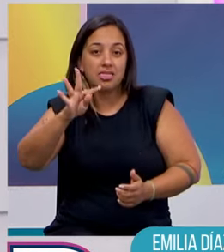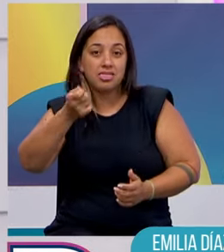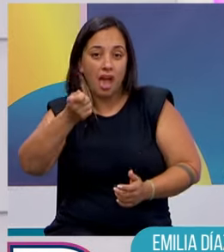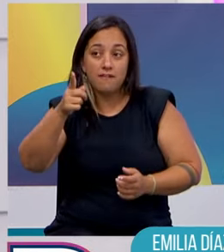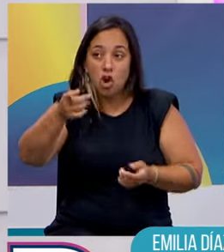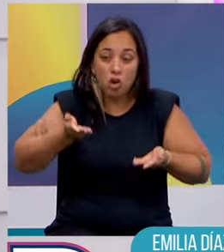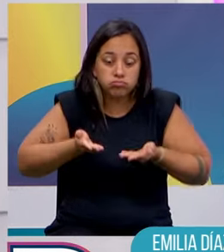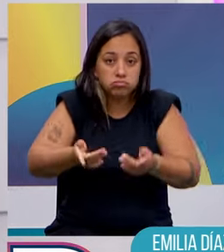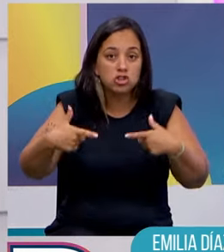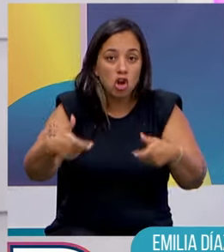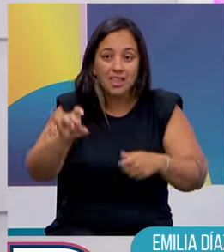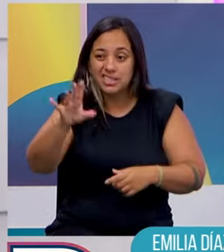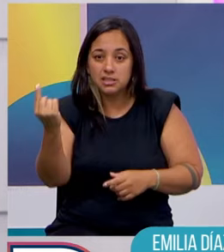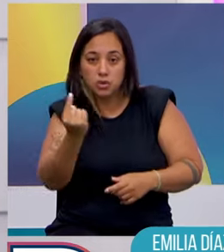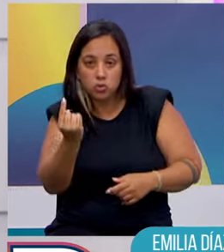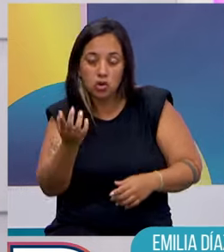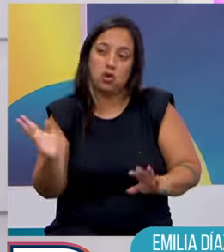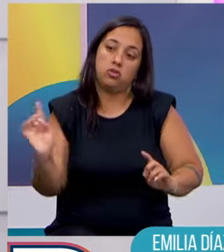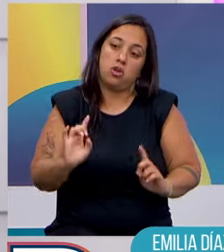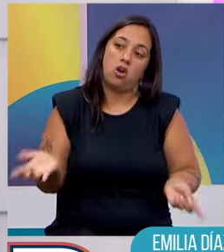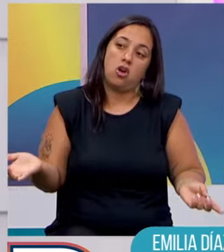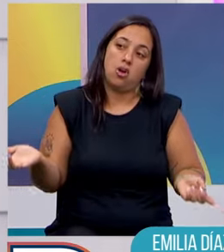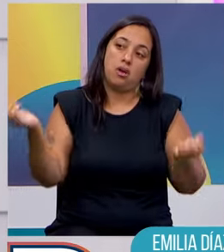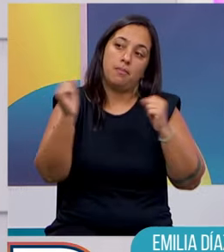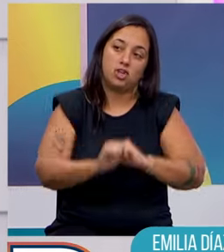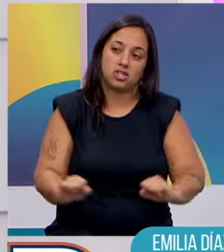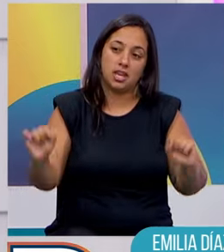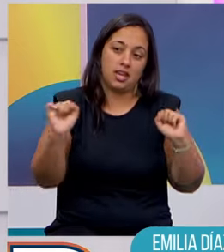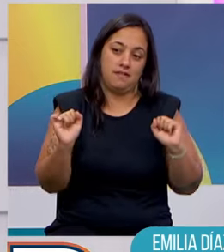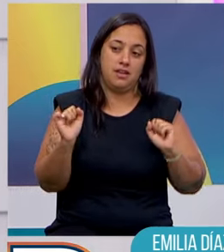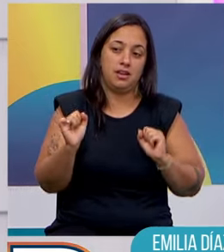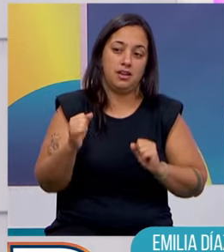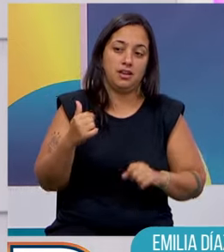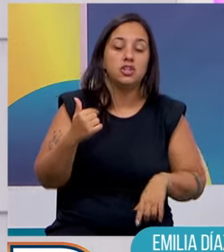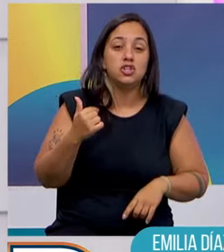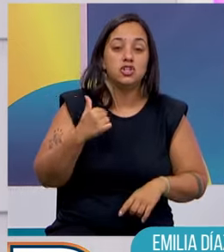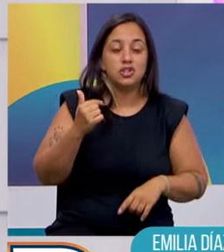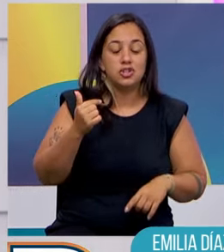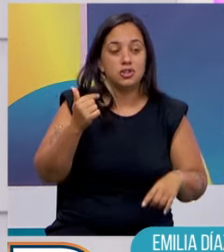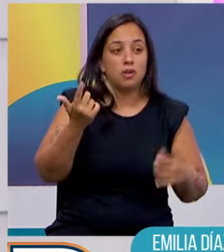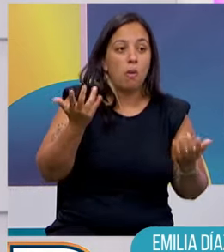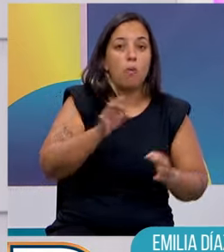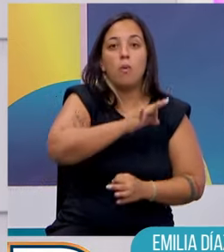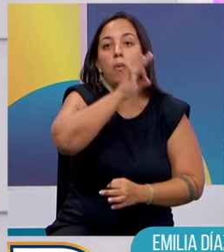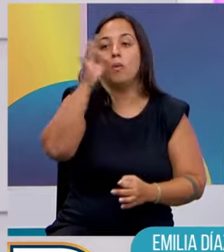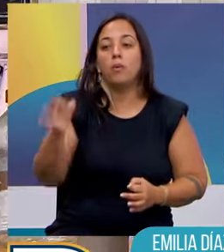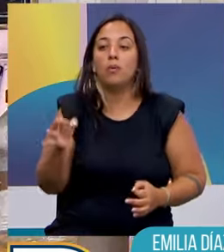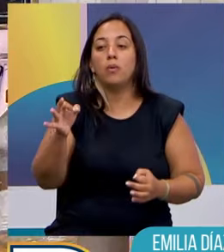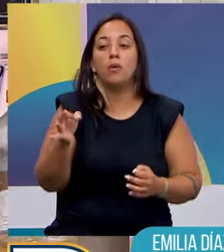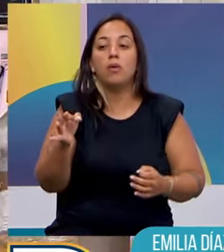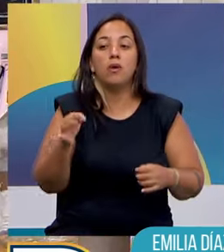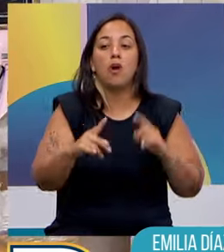A menos que sea una torta chiquita. Pero yo quedé con la cabeza, ¿viste, Masterchef? Otra marca, la tipa sigue